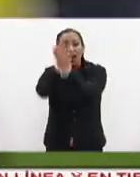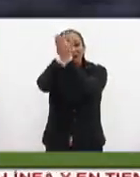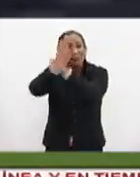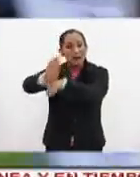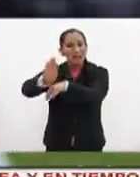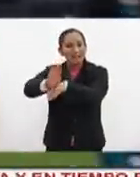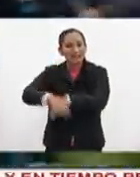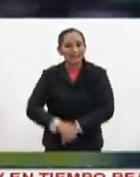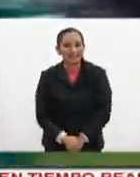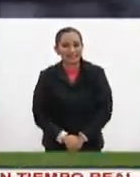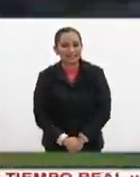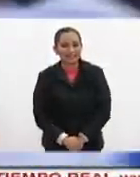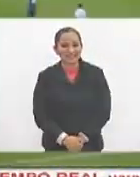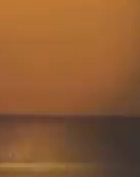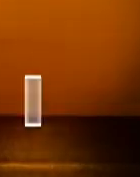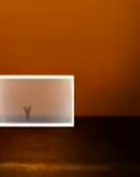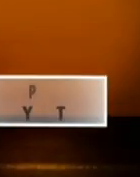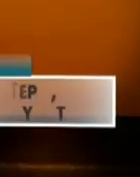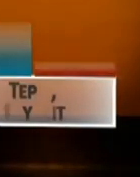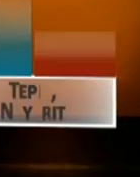de Brasil.